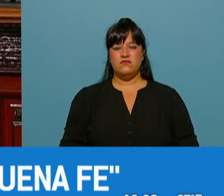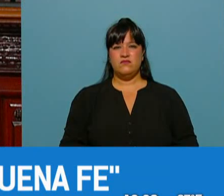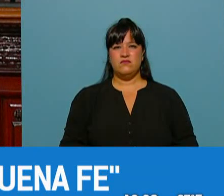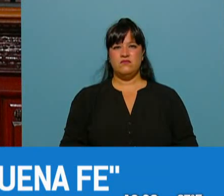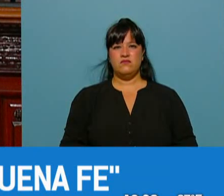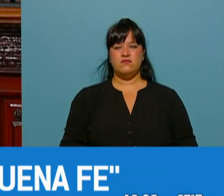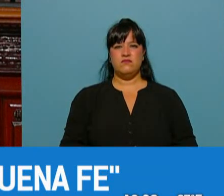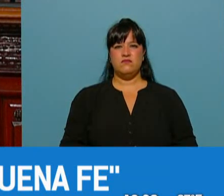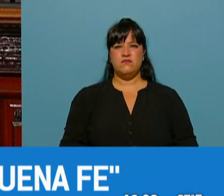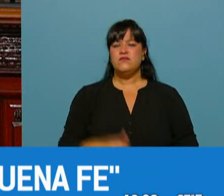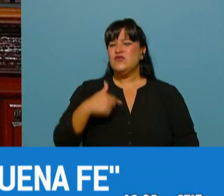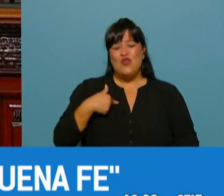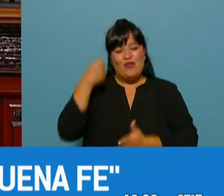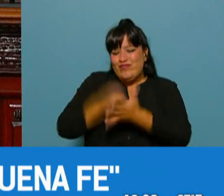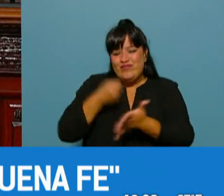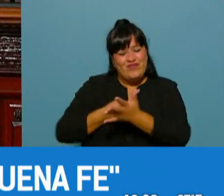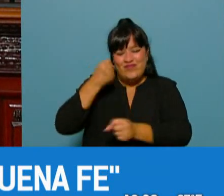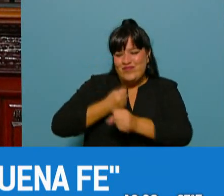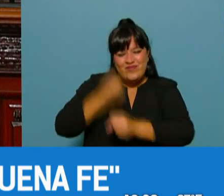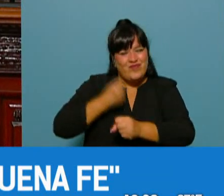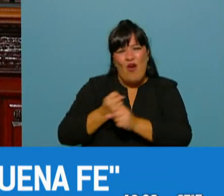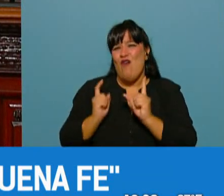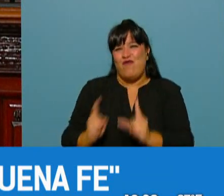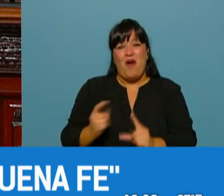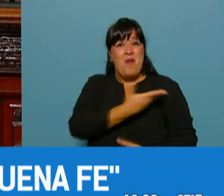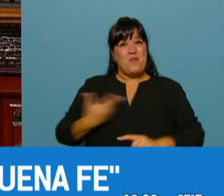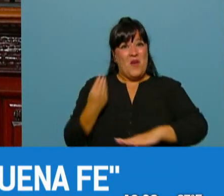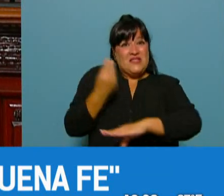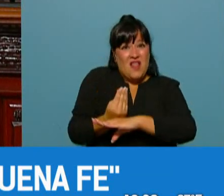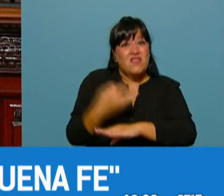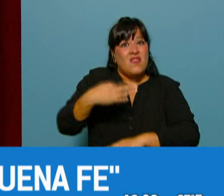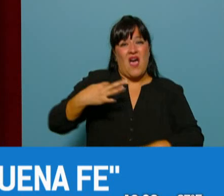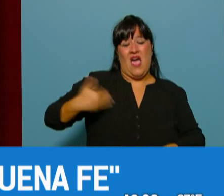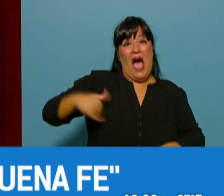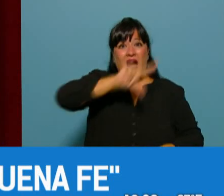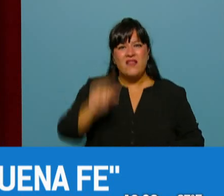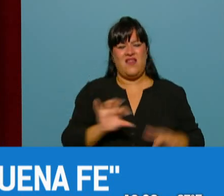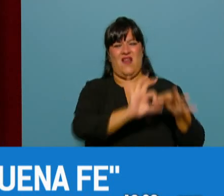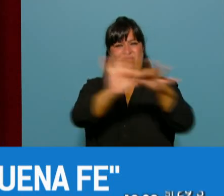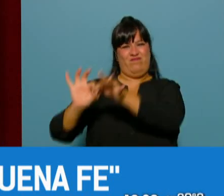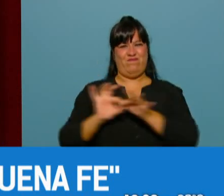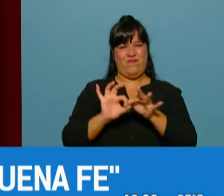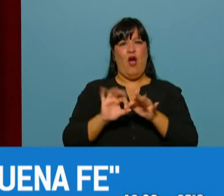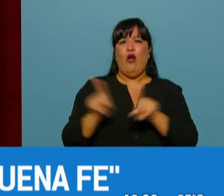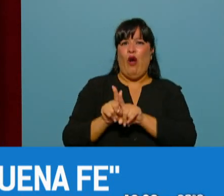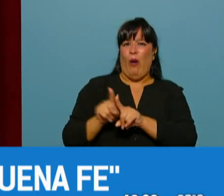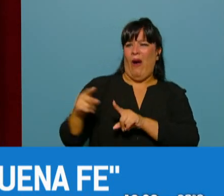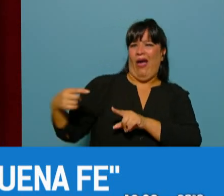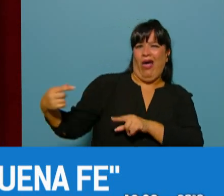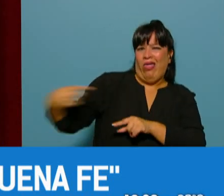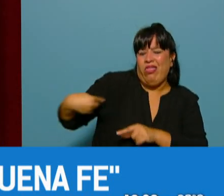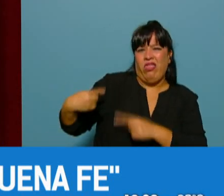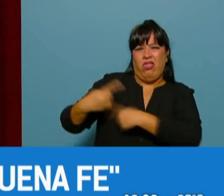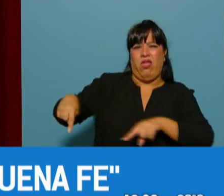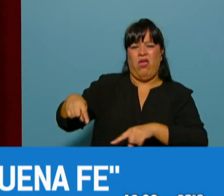No dejaré por un instante de trabajar para ser el presidente de una Argentina unida, sin dejarme arrastrar por ningún